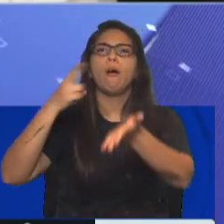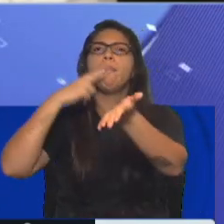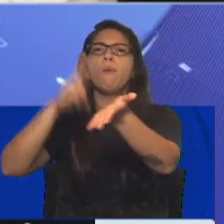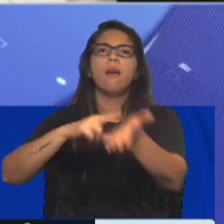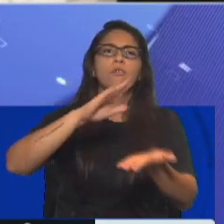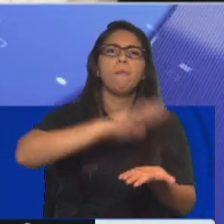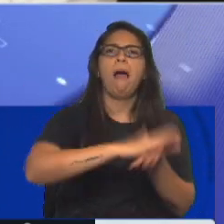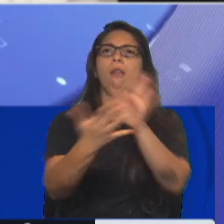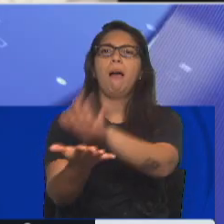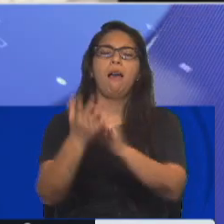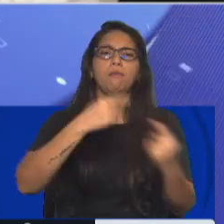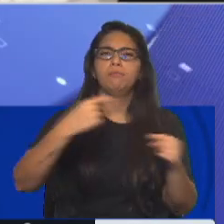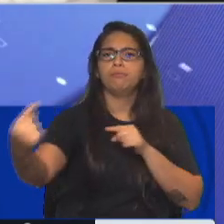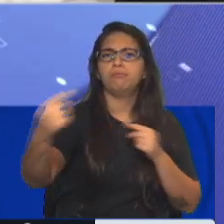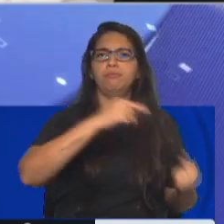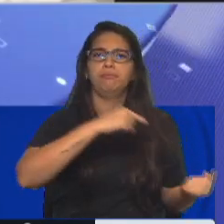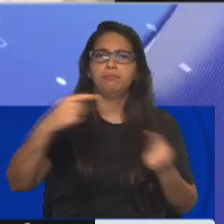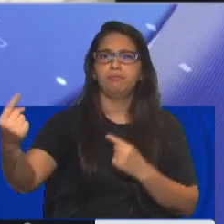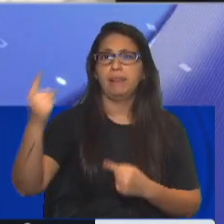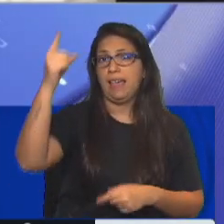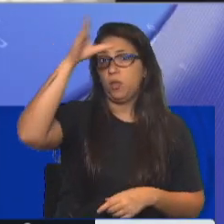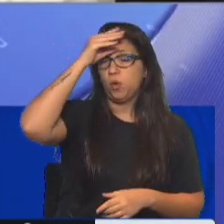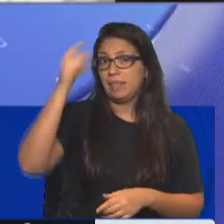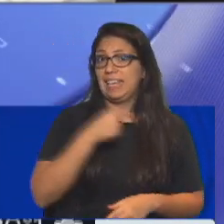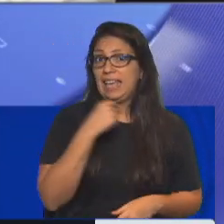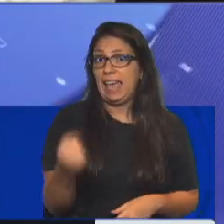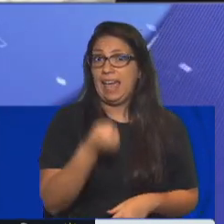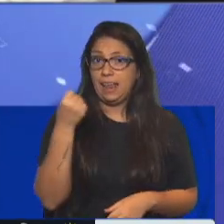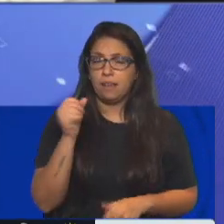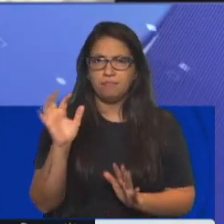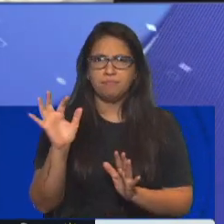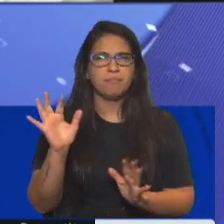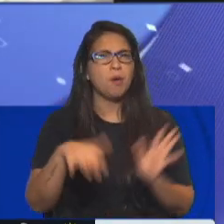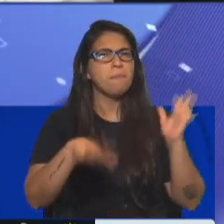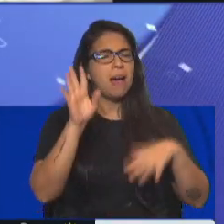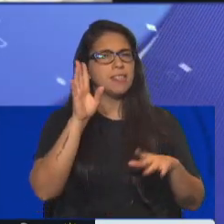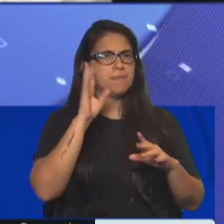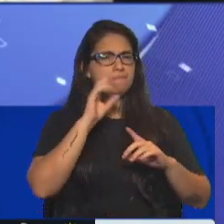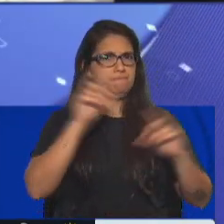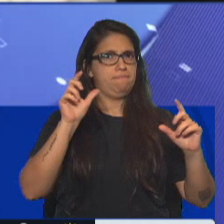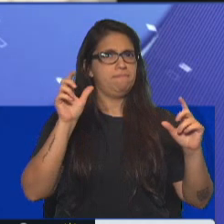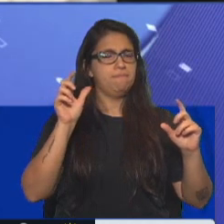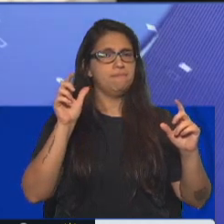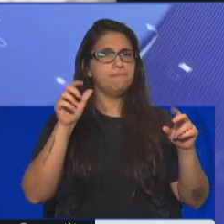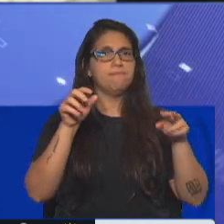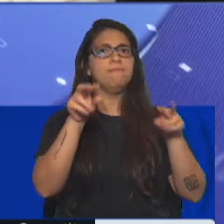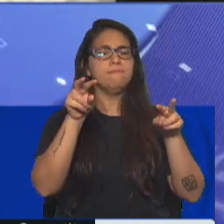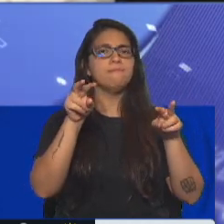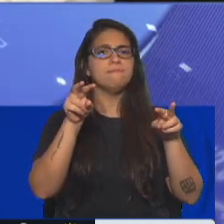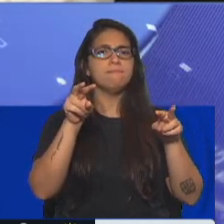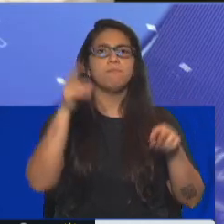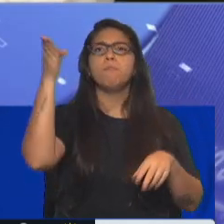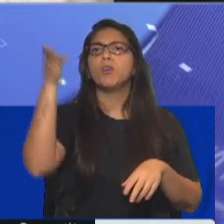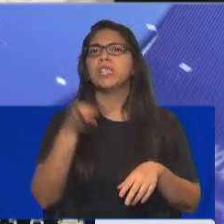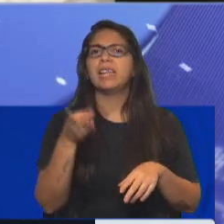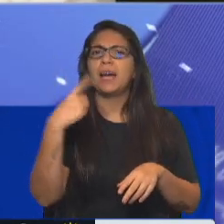que está, o que quiere implementar, mejor dicho, Donald Trump, llama mucho más la atención, más allá de estos porcentajes,